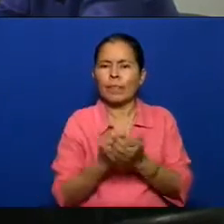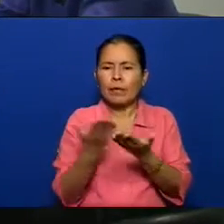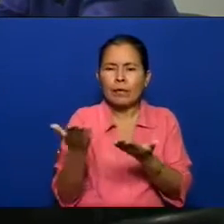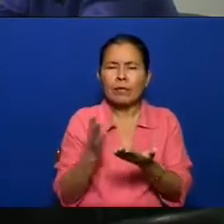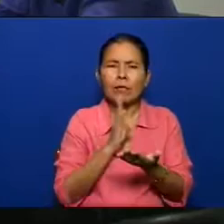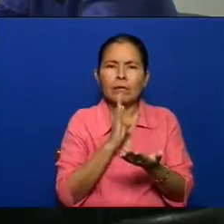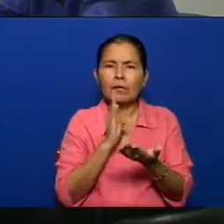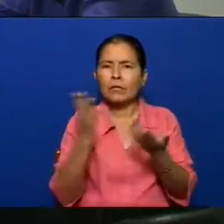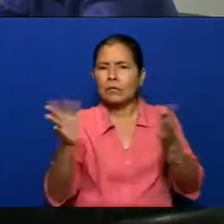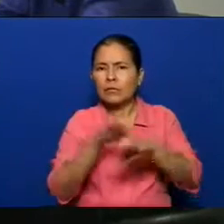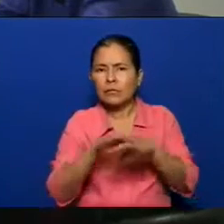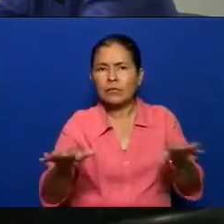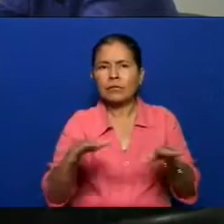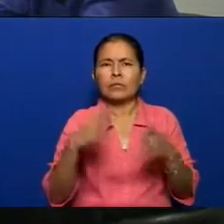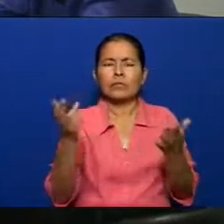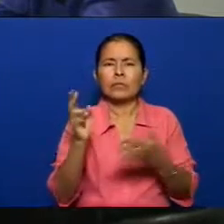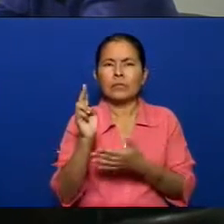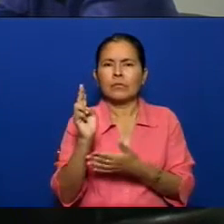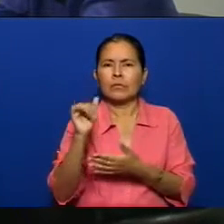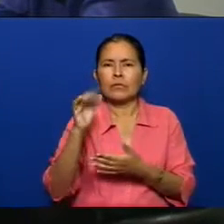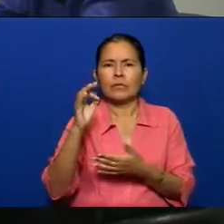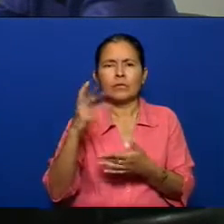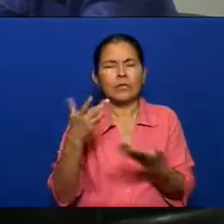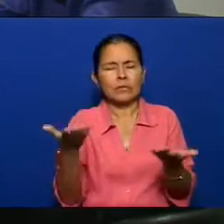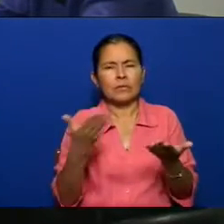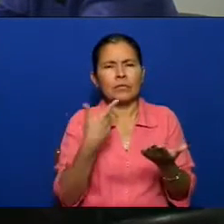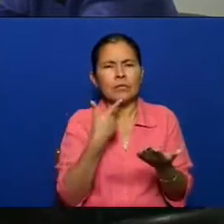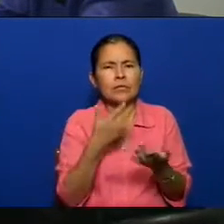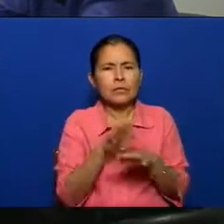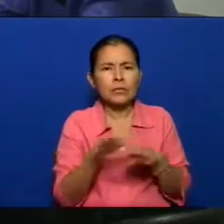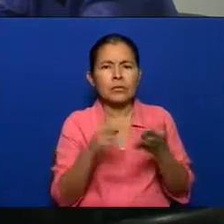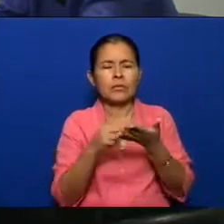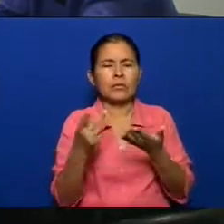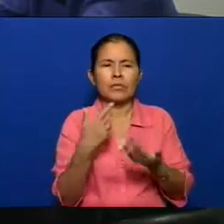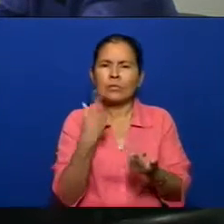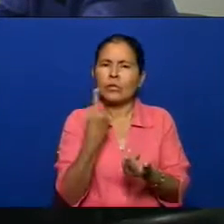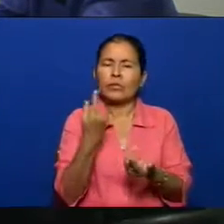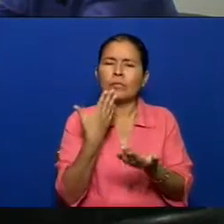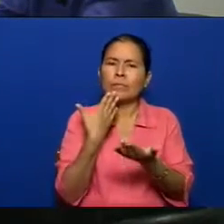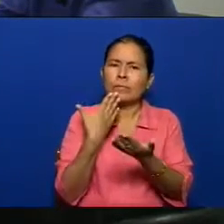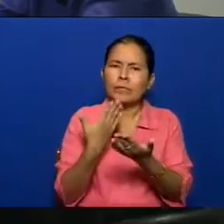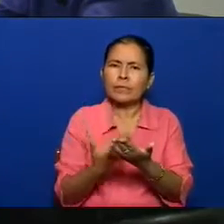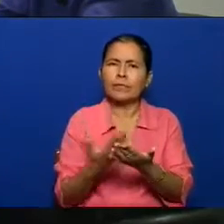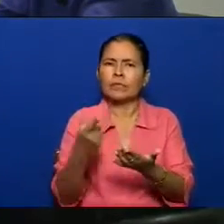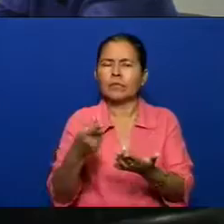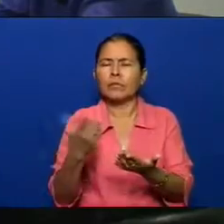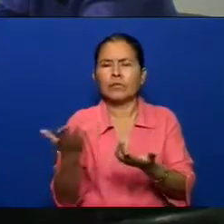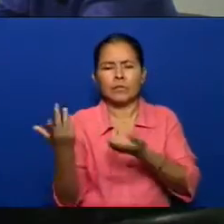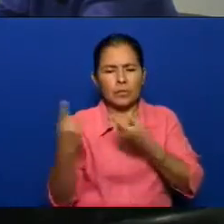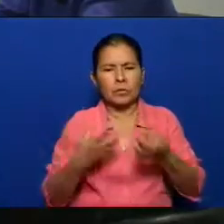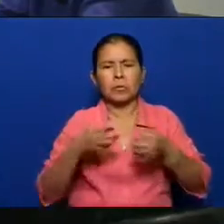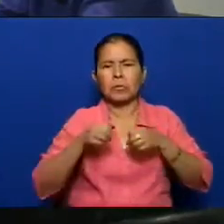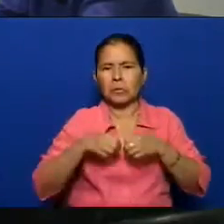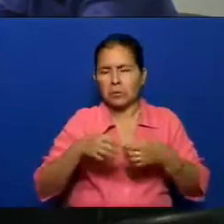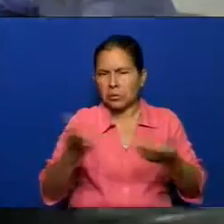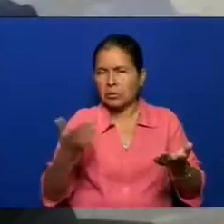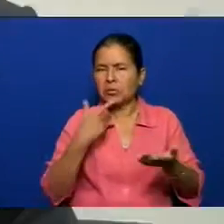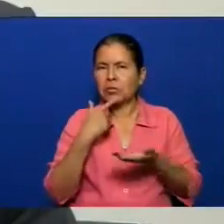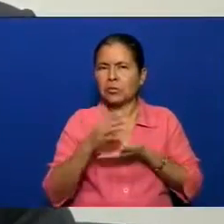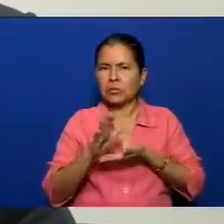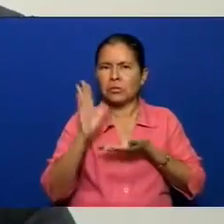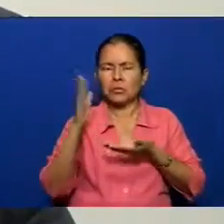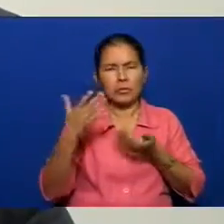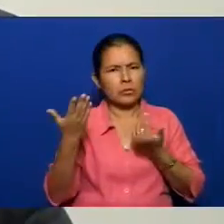más antes de concluir el programa? No, nada, solamente agradecer por la oportunidad de nuevo reiterar nuestro